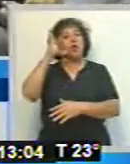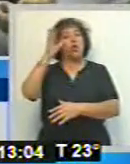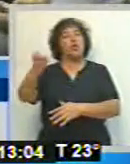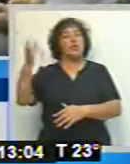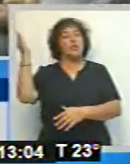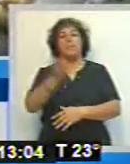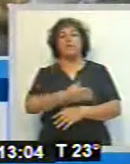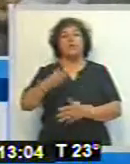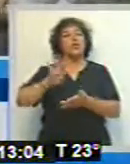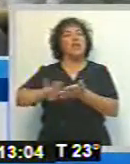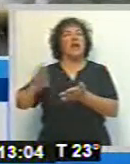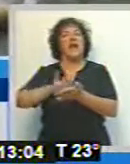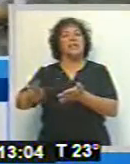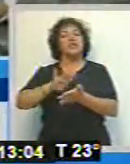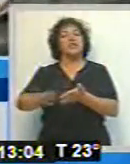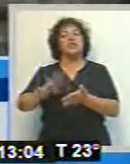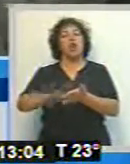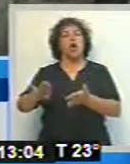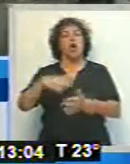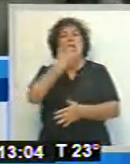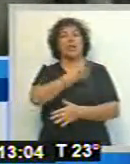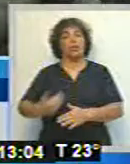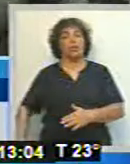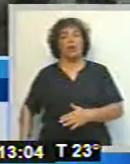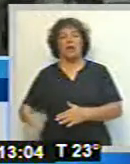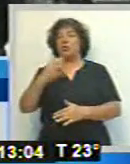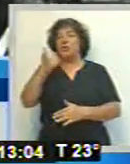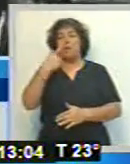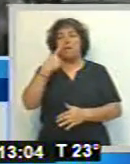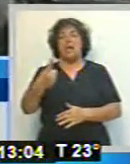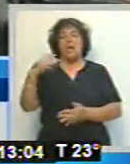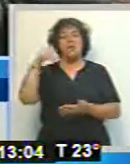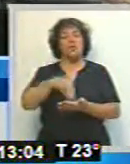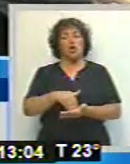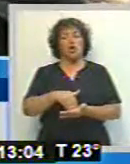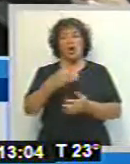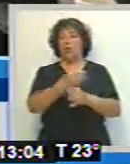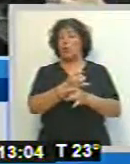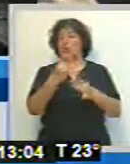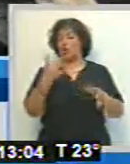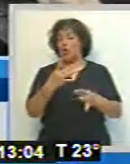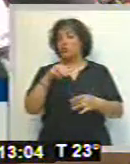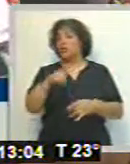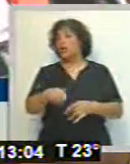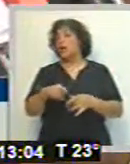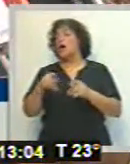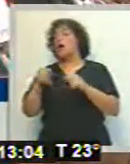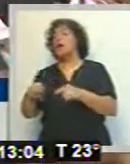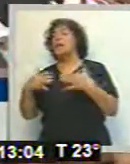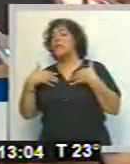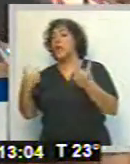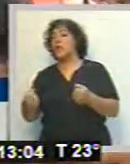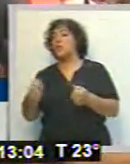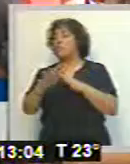gasto del Poder Ejecutivo, donde son casi 6.000 millones, en el caso de educación. En el caso de salud